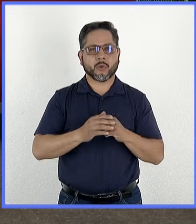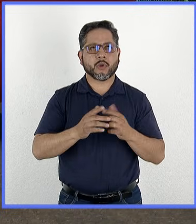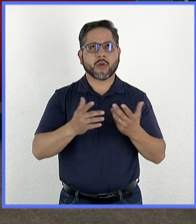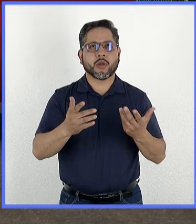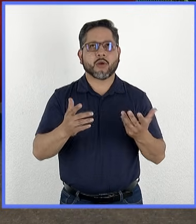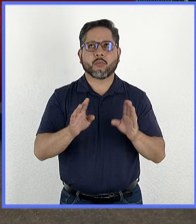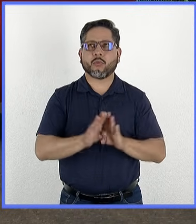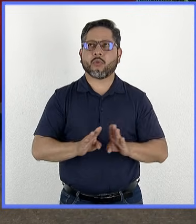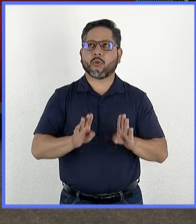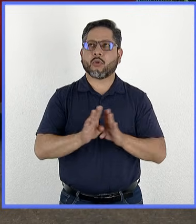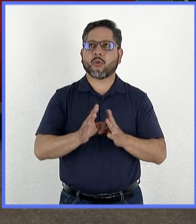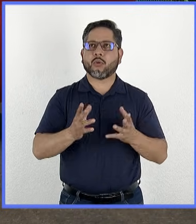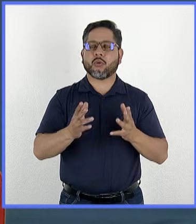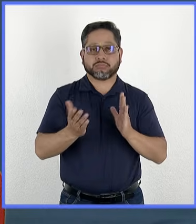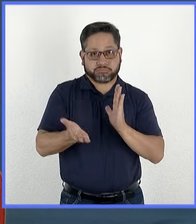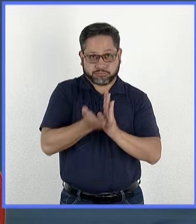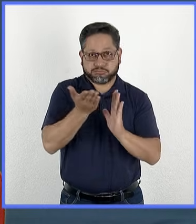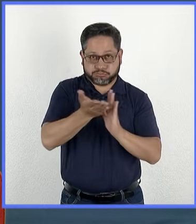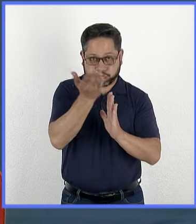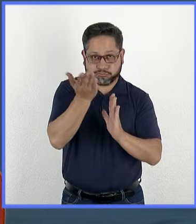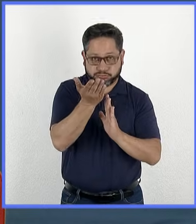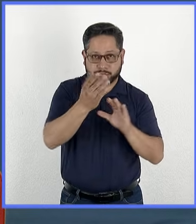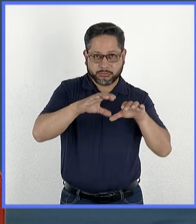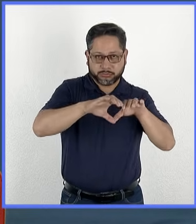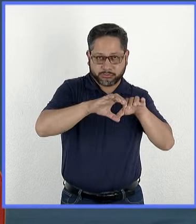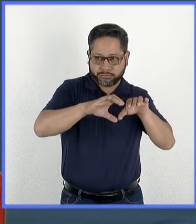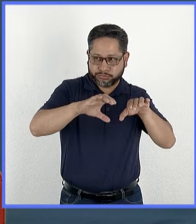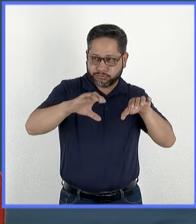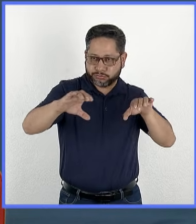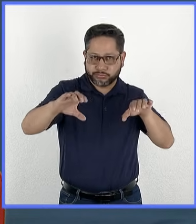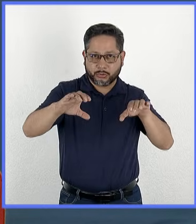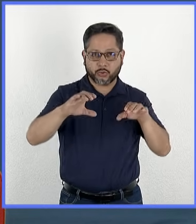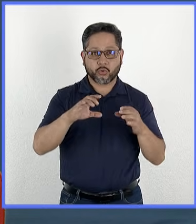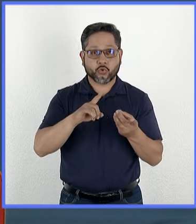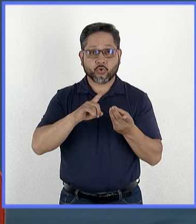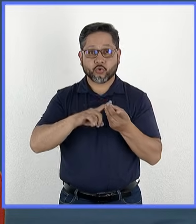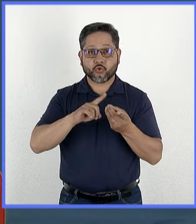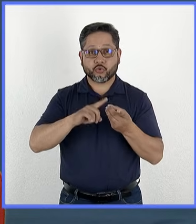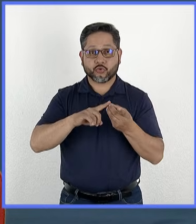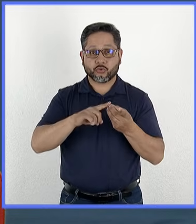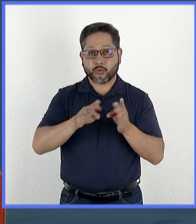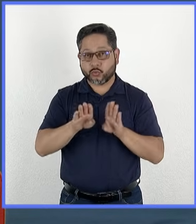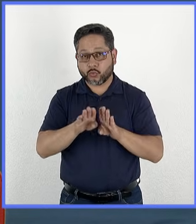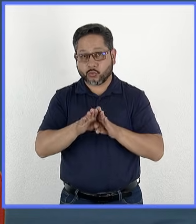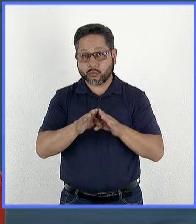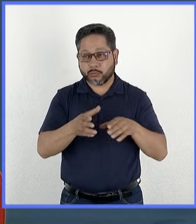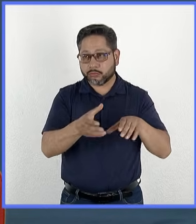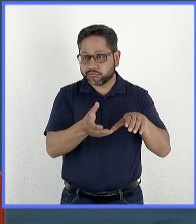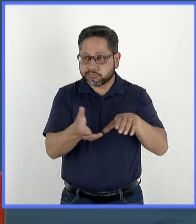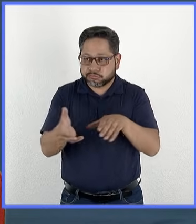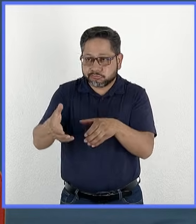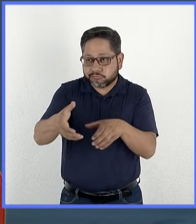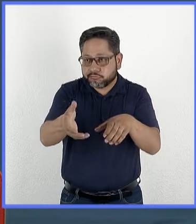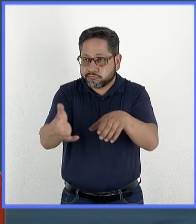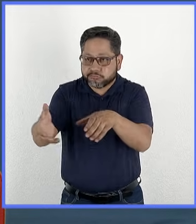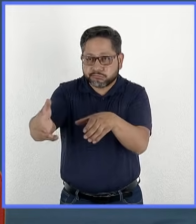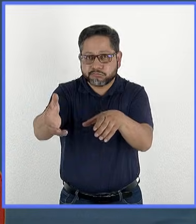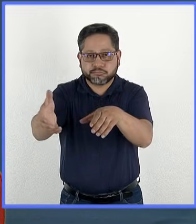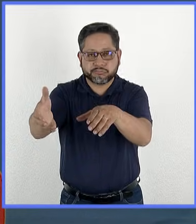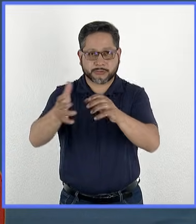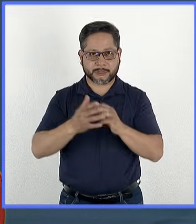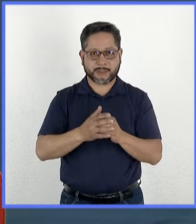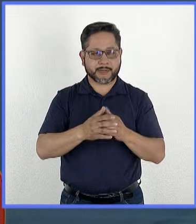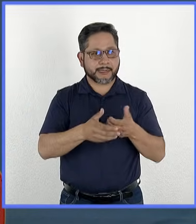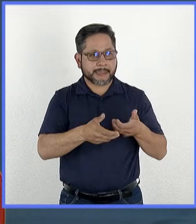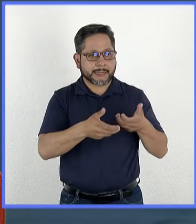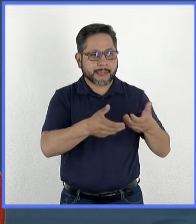debe construirse, cuál es la ruta a seguir en el camino de entre el inicio